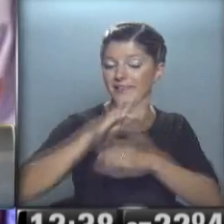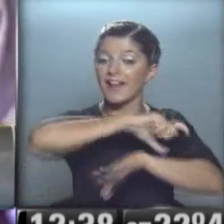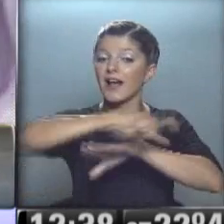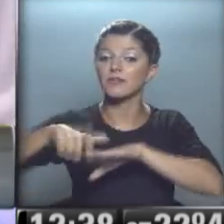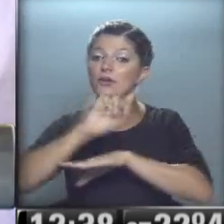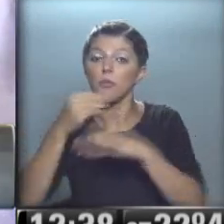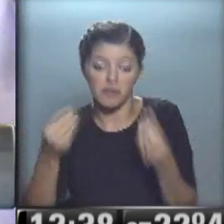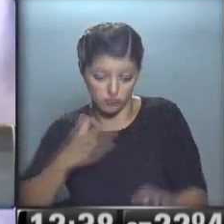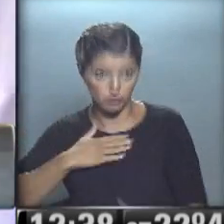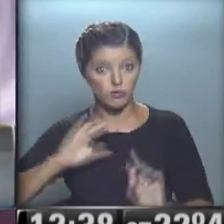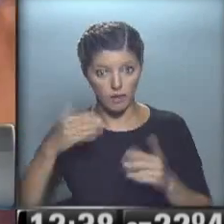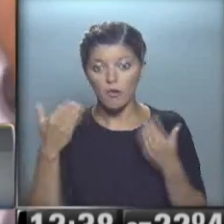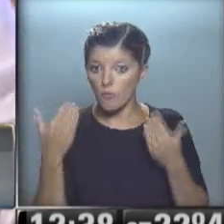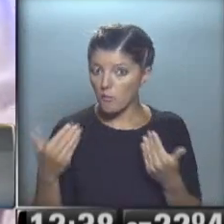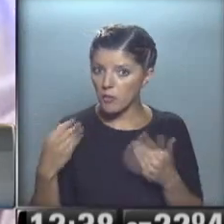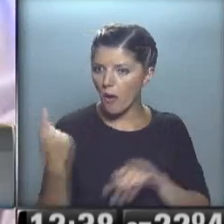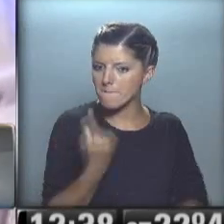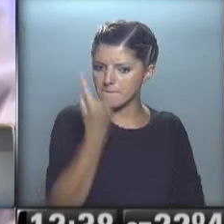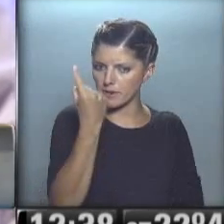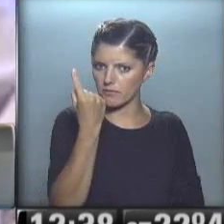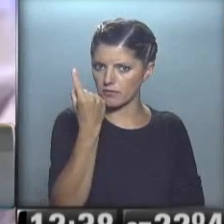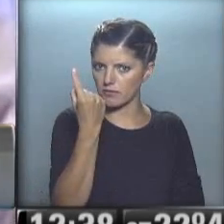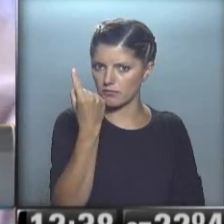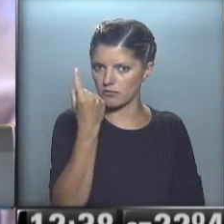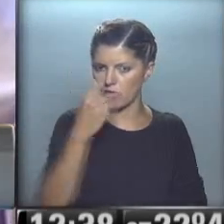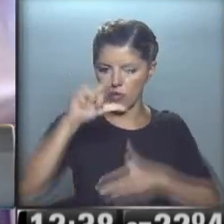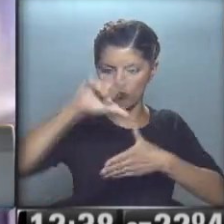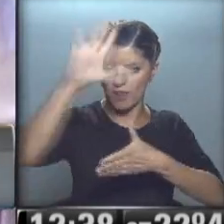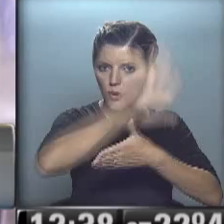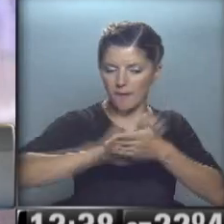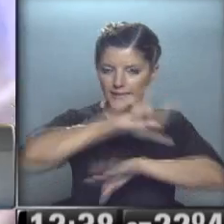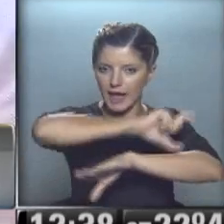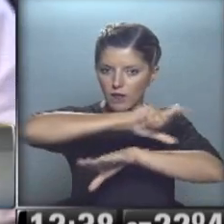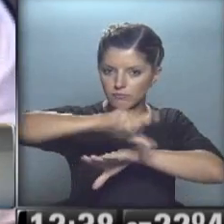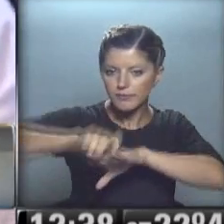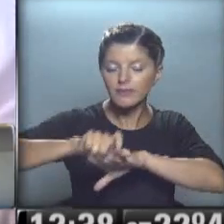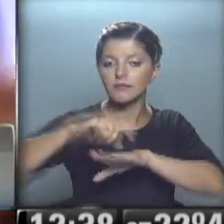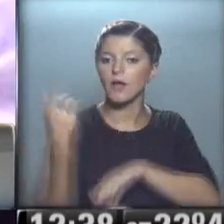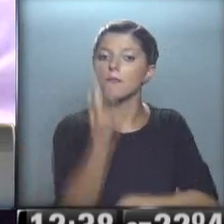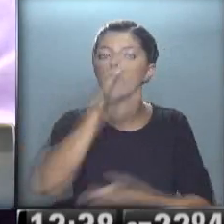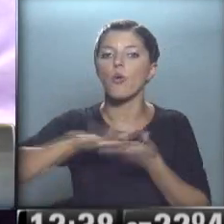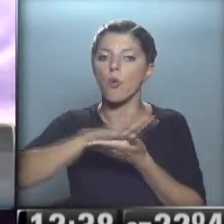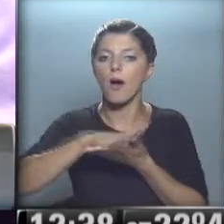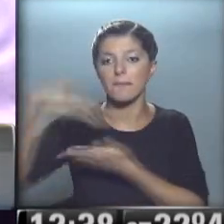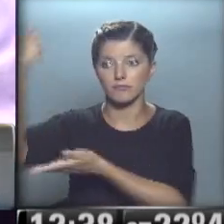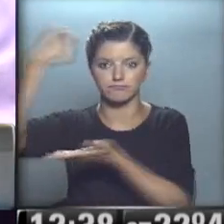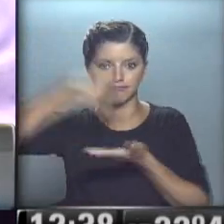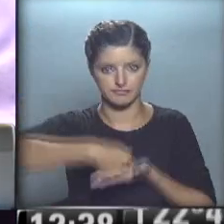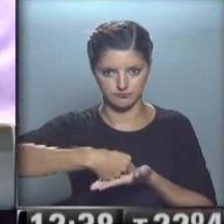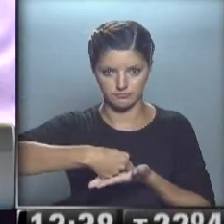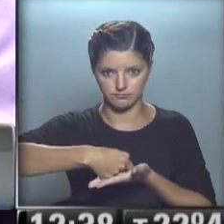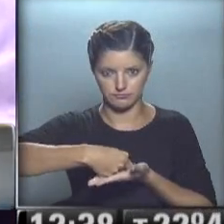todas las condiciones para ser el primer lugar la primera región para atraer inversión yo creo